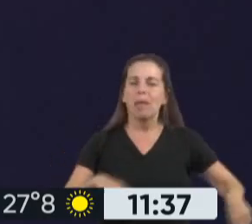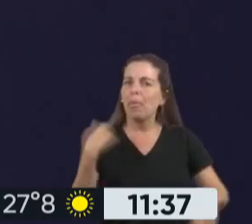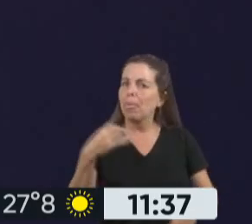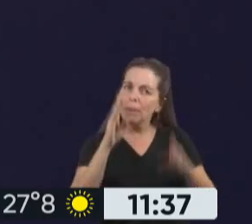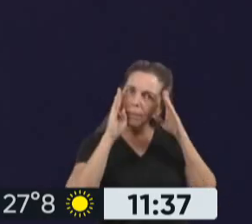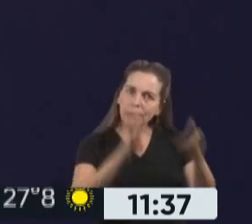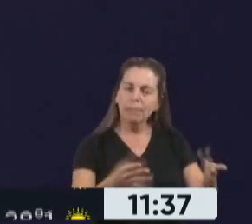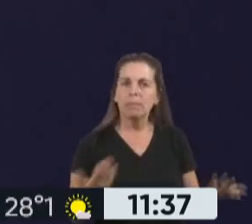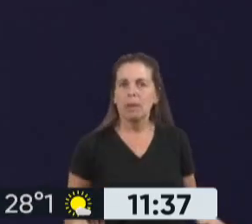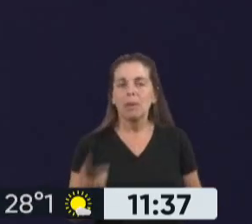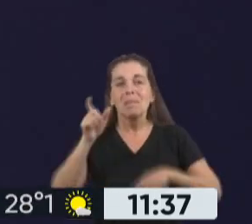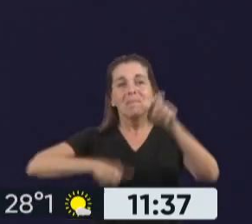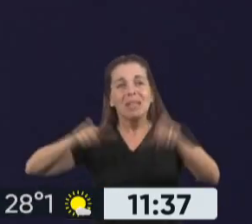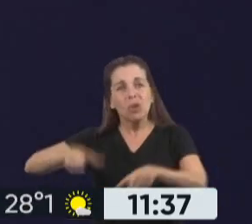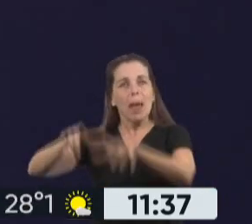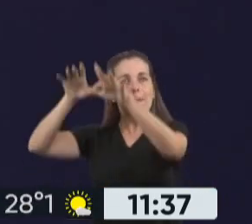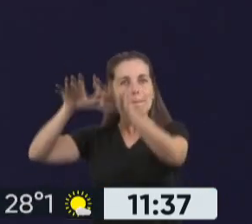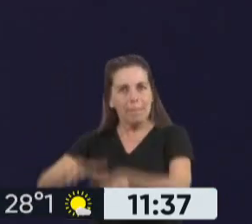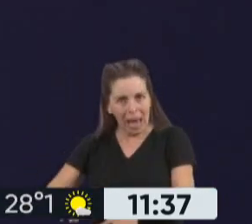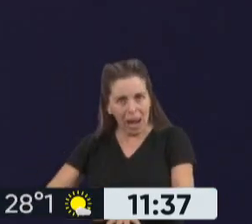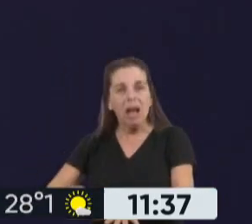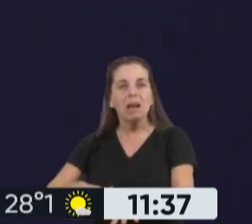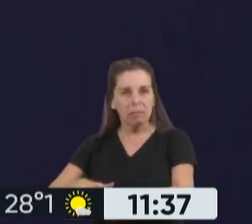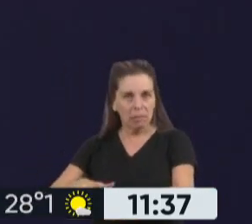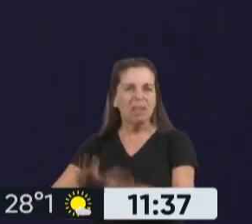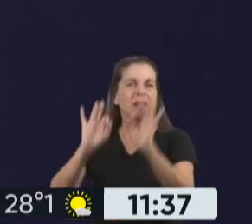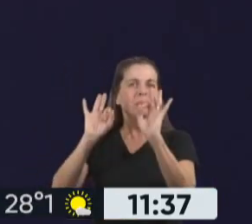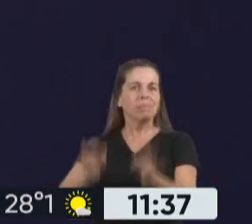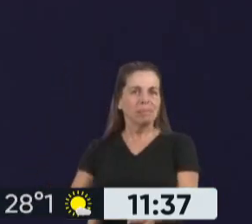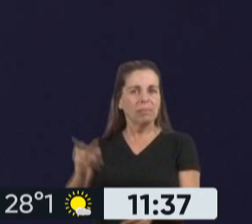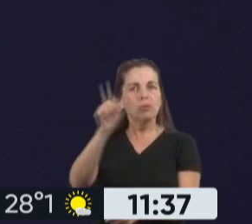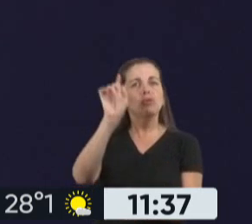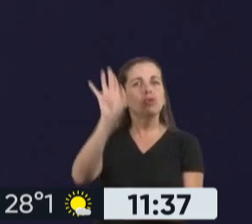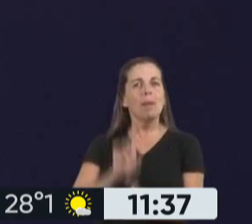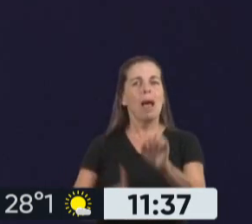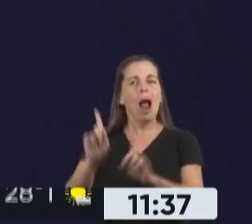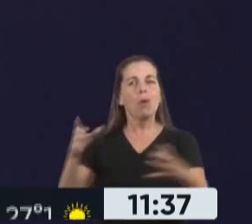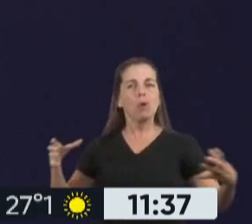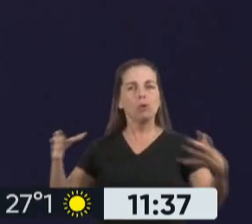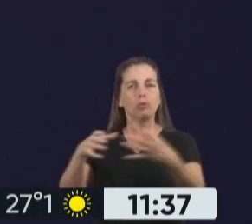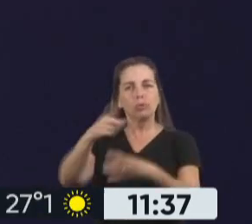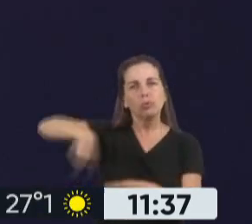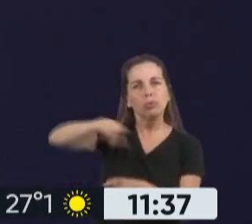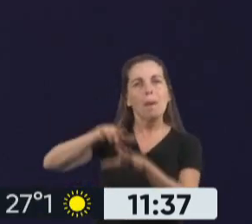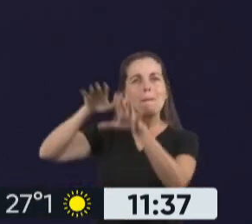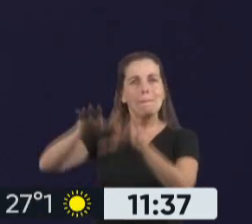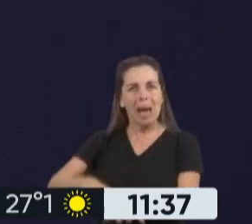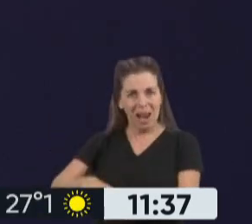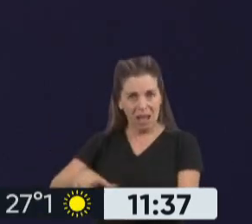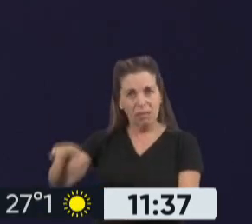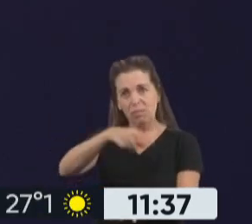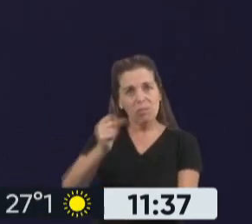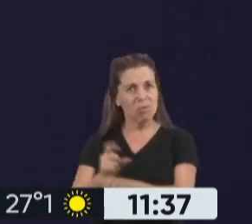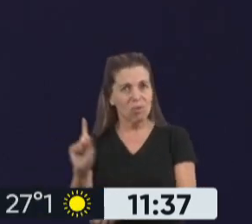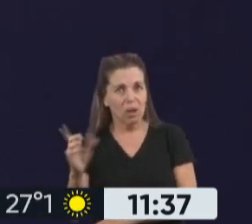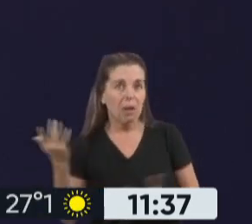de los que paran no hace más que definir algo que ya sabemos. Paran los privilegiados. Esos son los que paran esta semana.